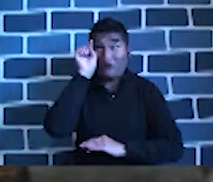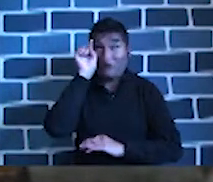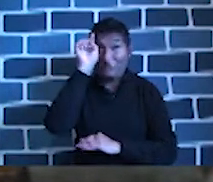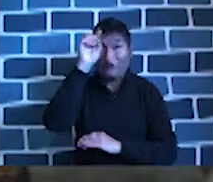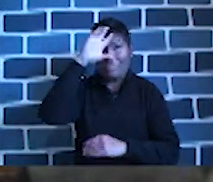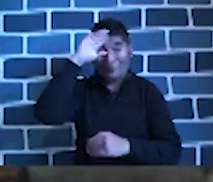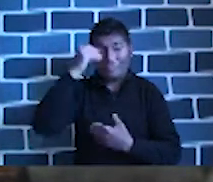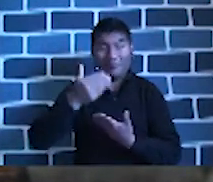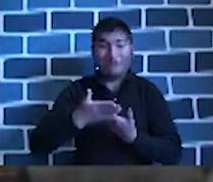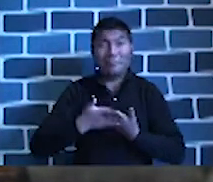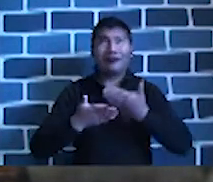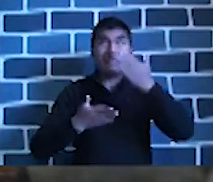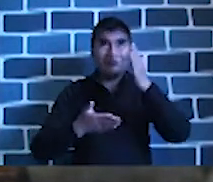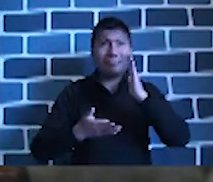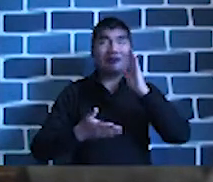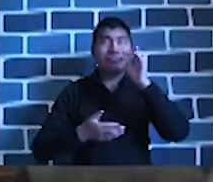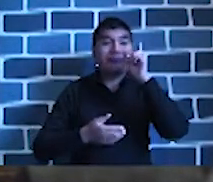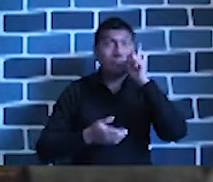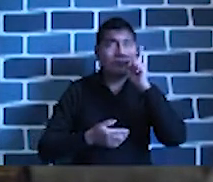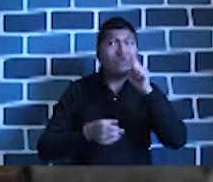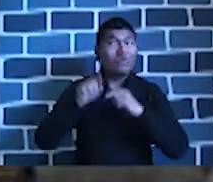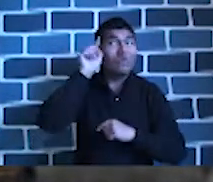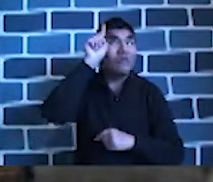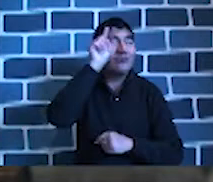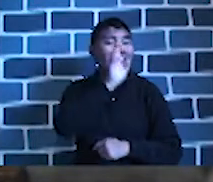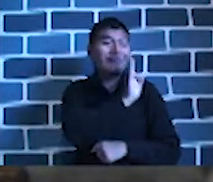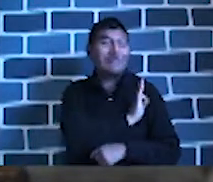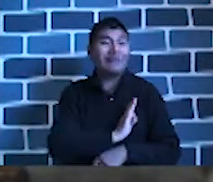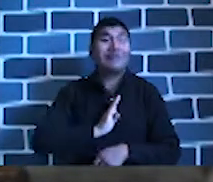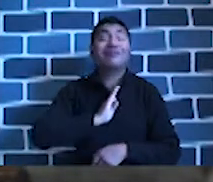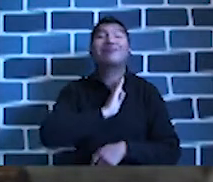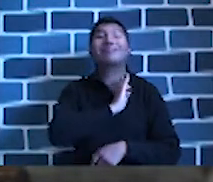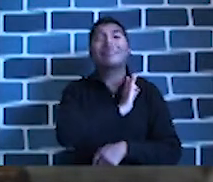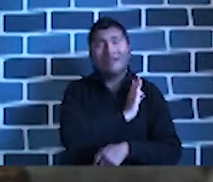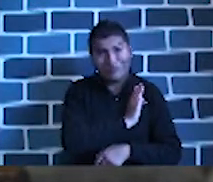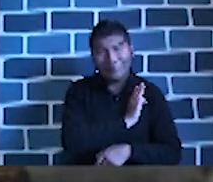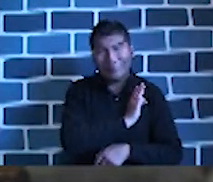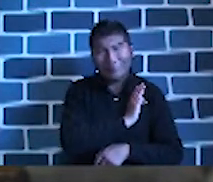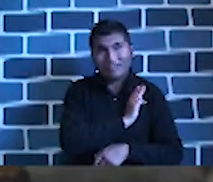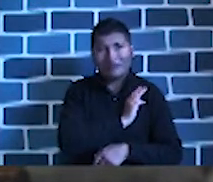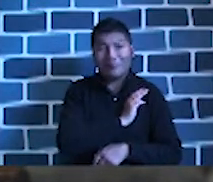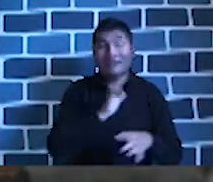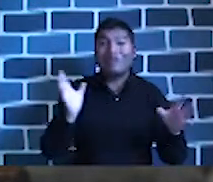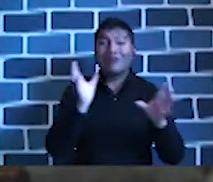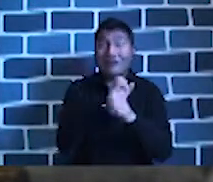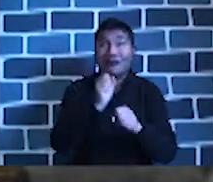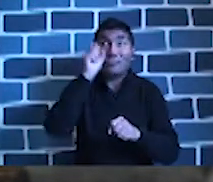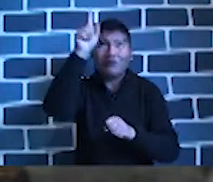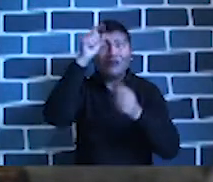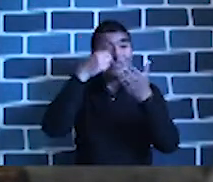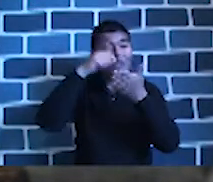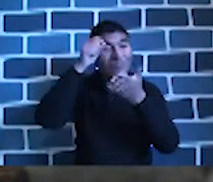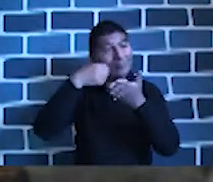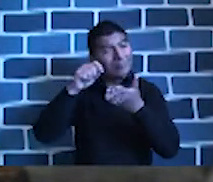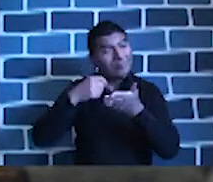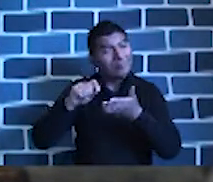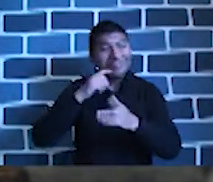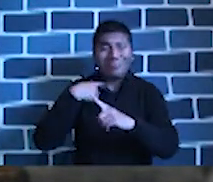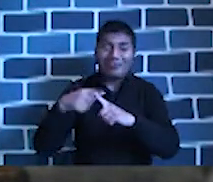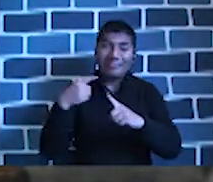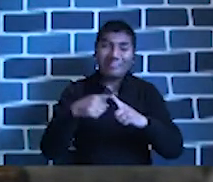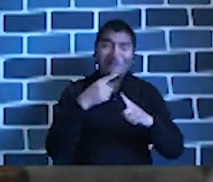el Hijo de Dios. Eres el Mesías, es decir, eres el cumplimiento de todas las